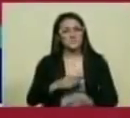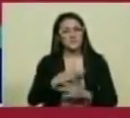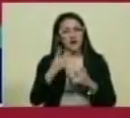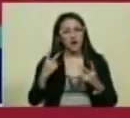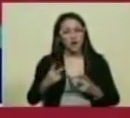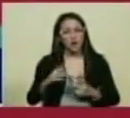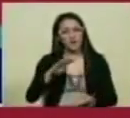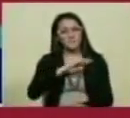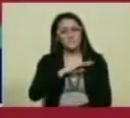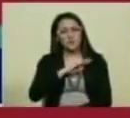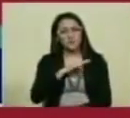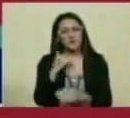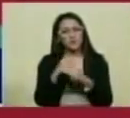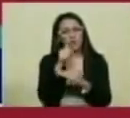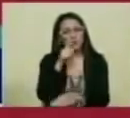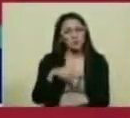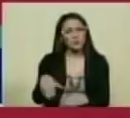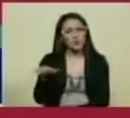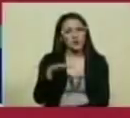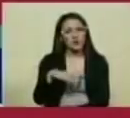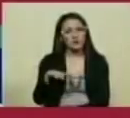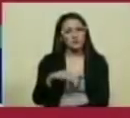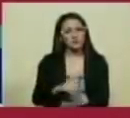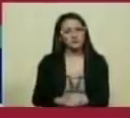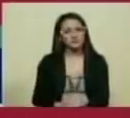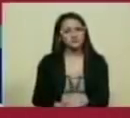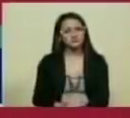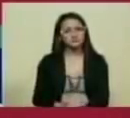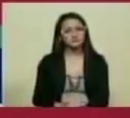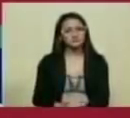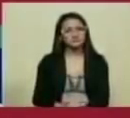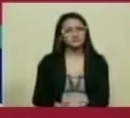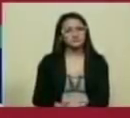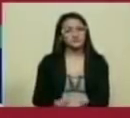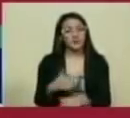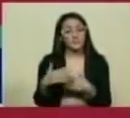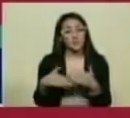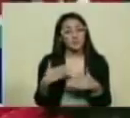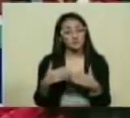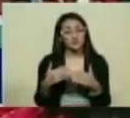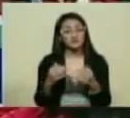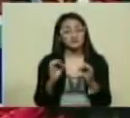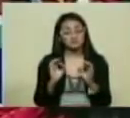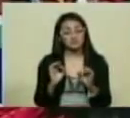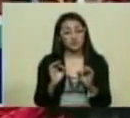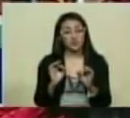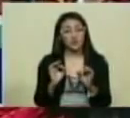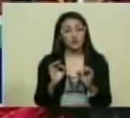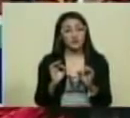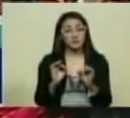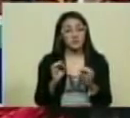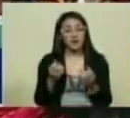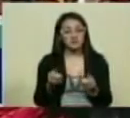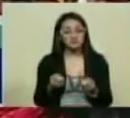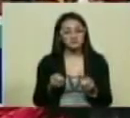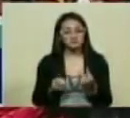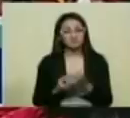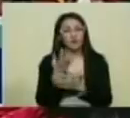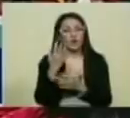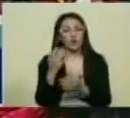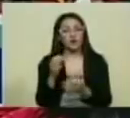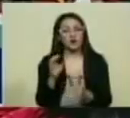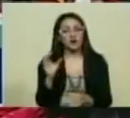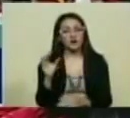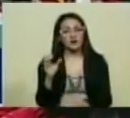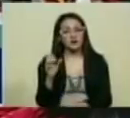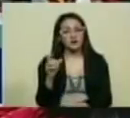visión propia como pueblo, hace impostergable e ineludible para el proceso de refundación de la República como una nación